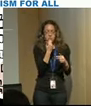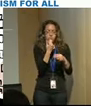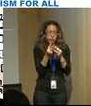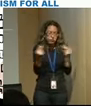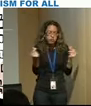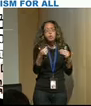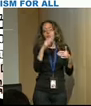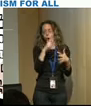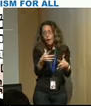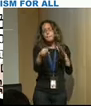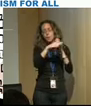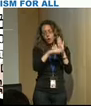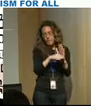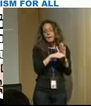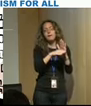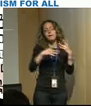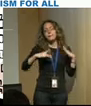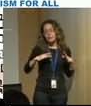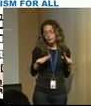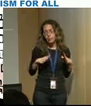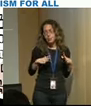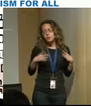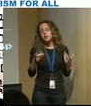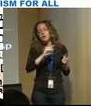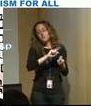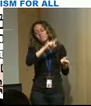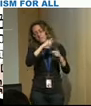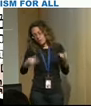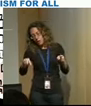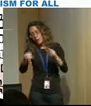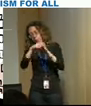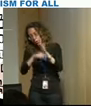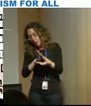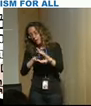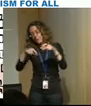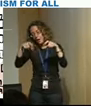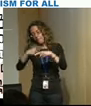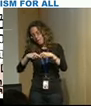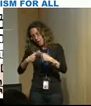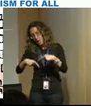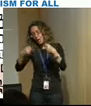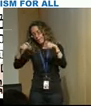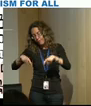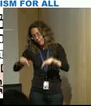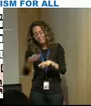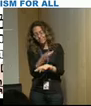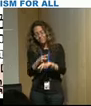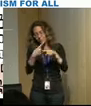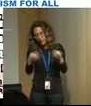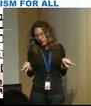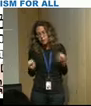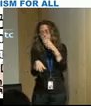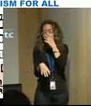vacaciones. Y no programa para que descanse la familia, que eso es otra cosa, ¿vale? Bueno, y el enfoque que ellos dicen